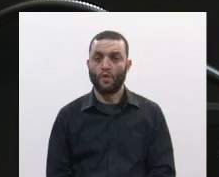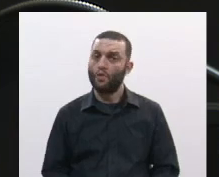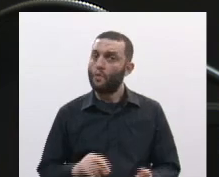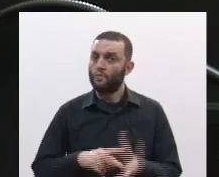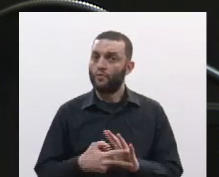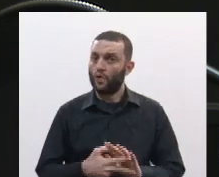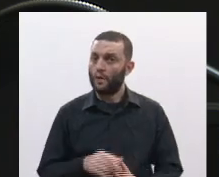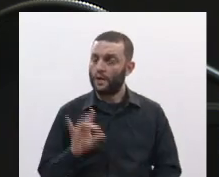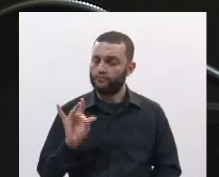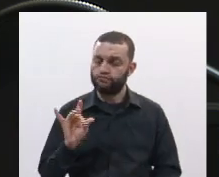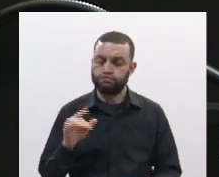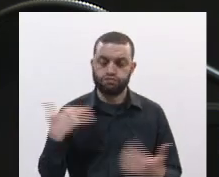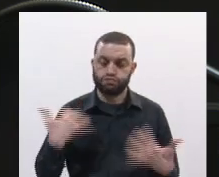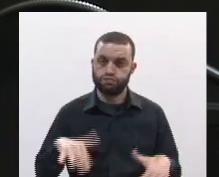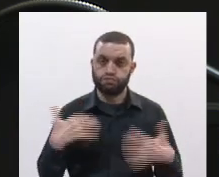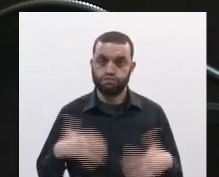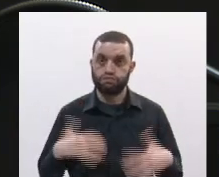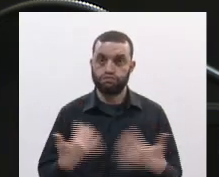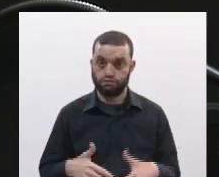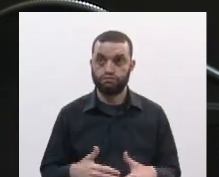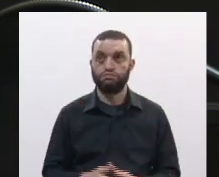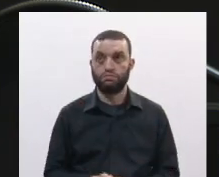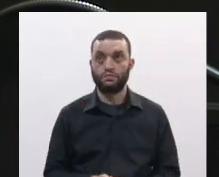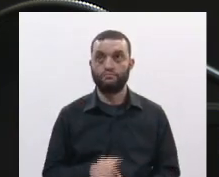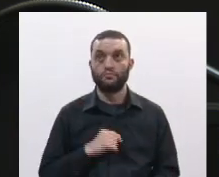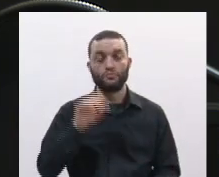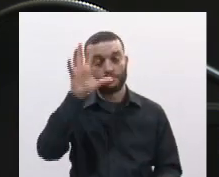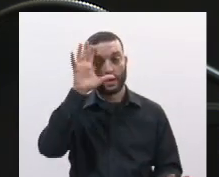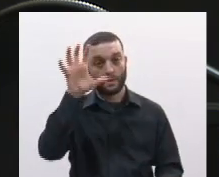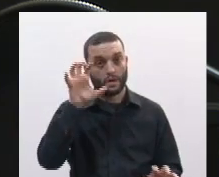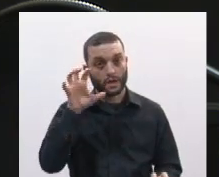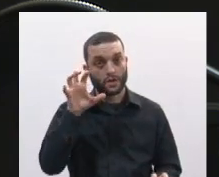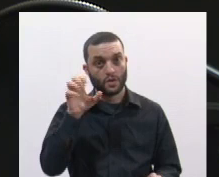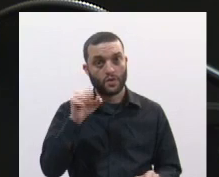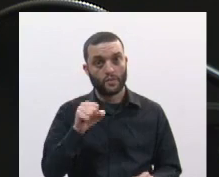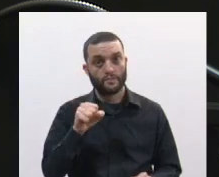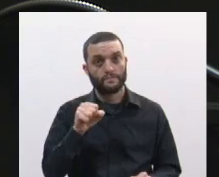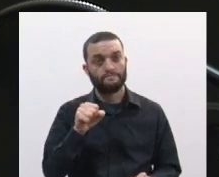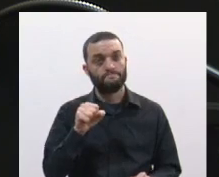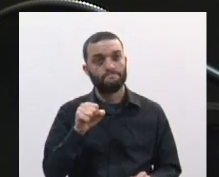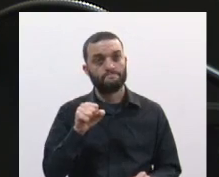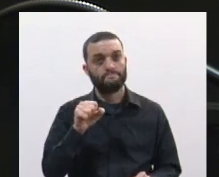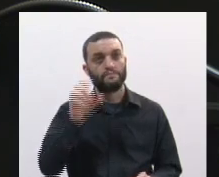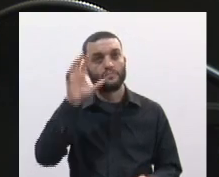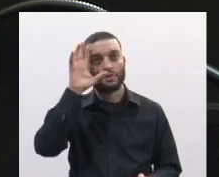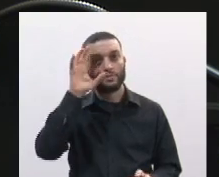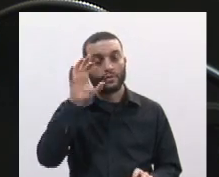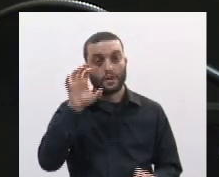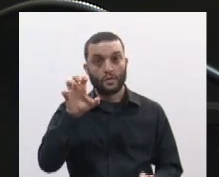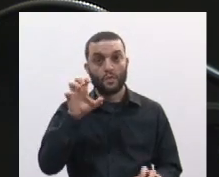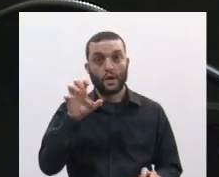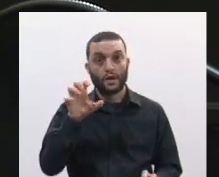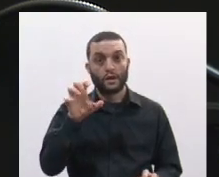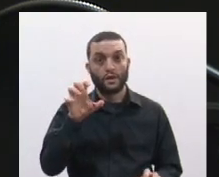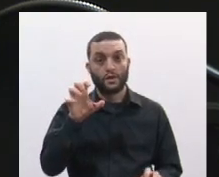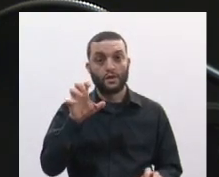muy serios y muy graves durante nuestra gestión. Recuerdo lo que fue el